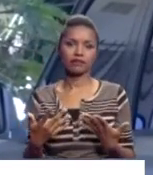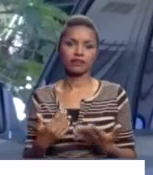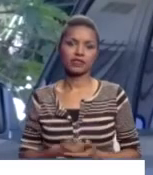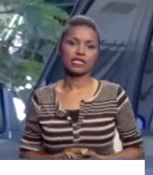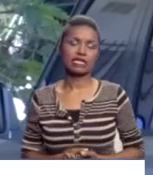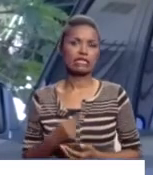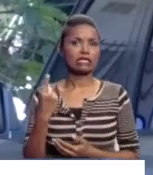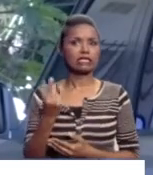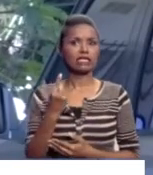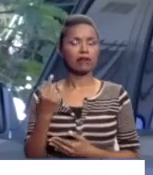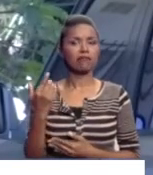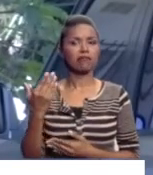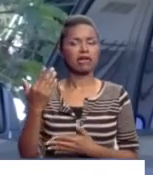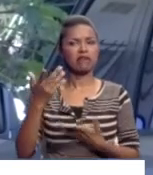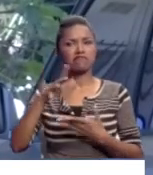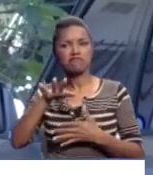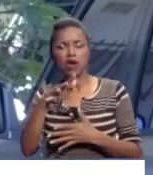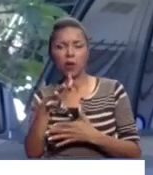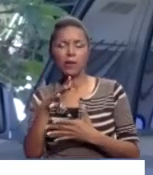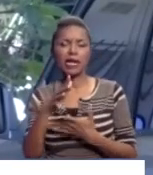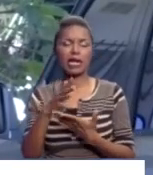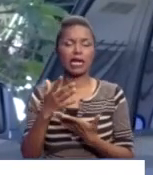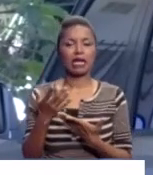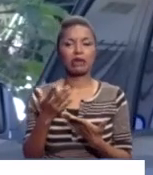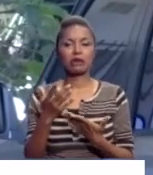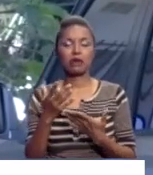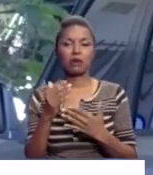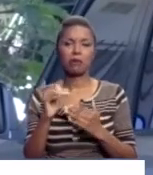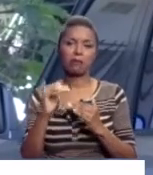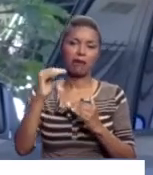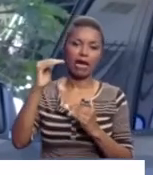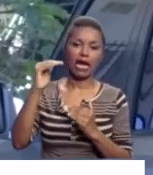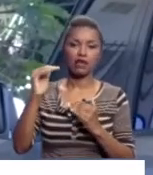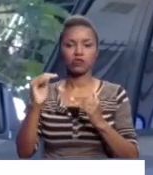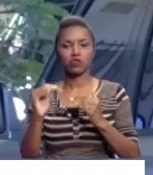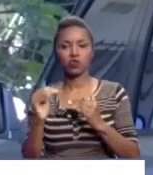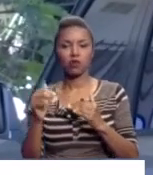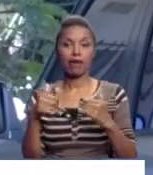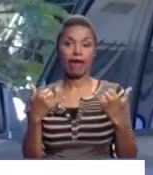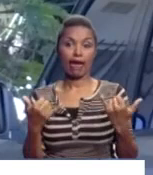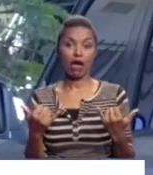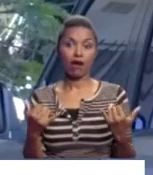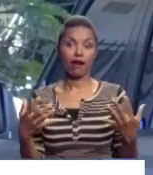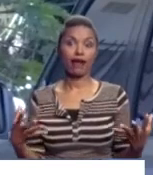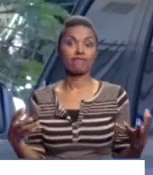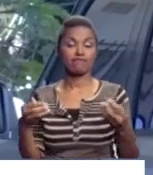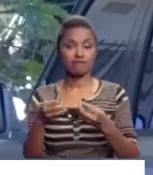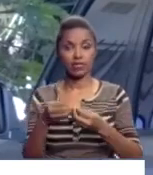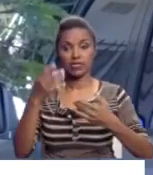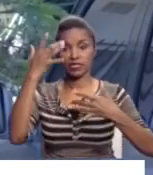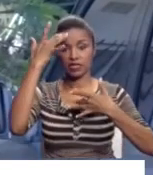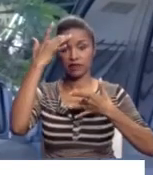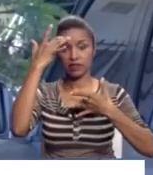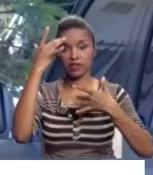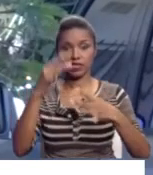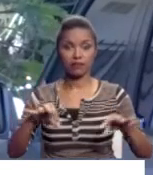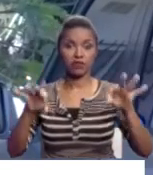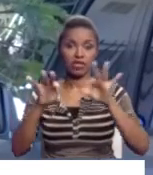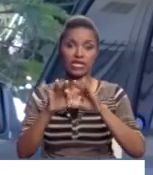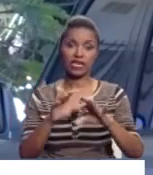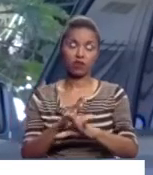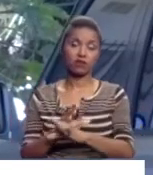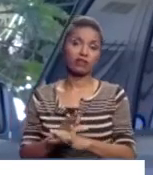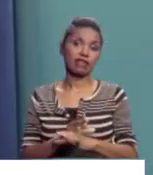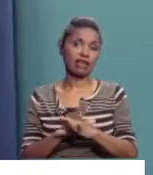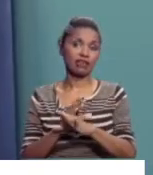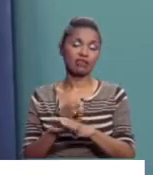hemos ido siempre exponencialmente subiendo a lo largo de los años y por consiguiente es importante empezar a tener estrategias que mitiguen la cantidad de